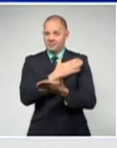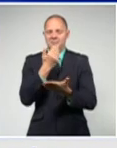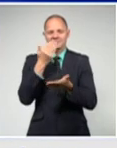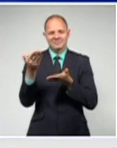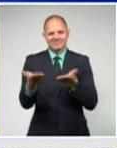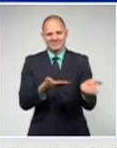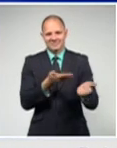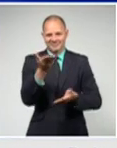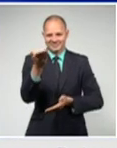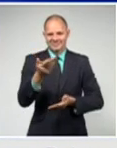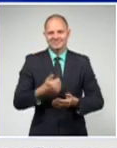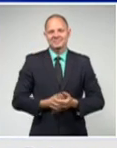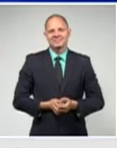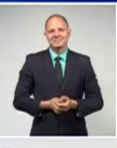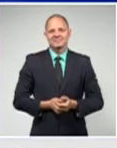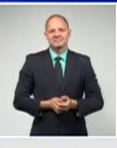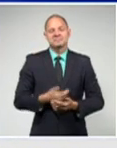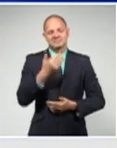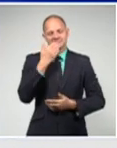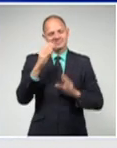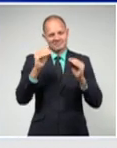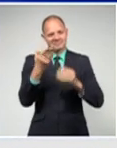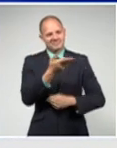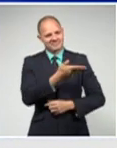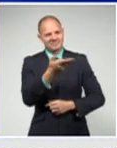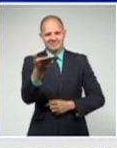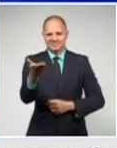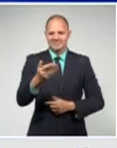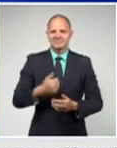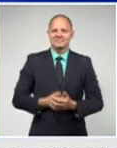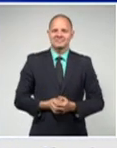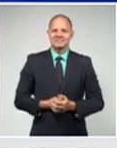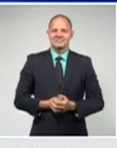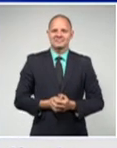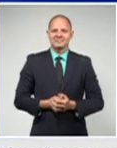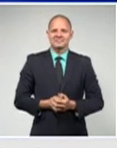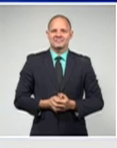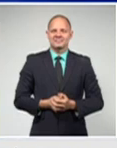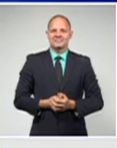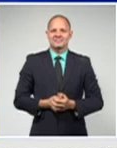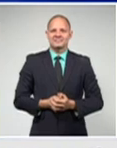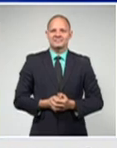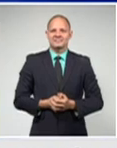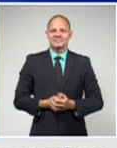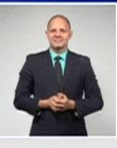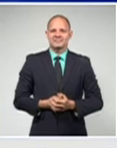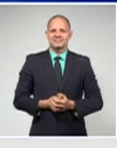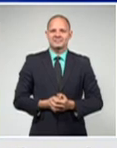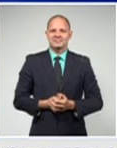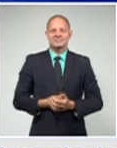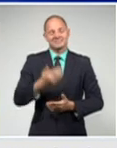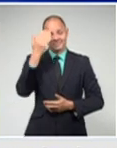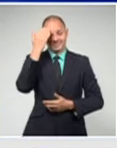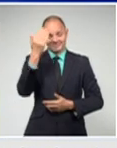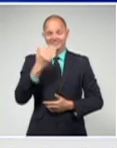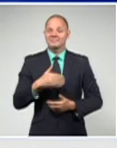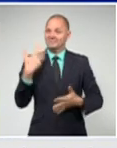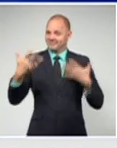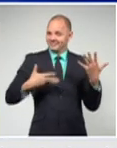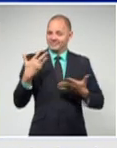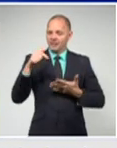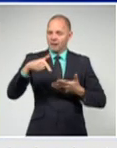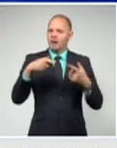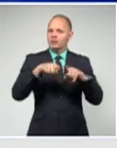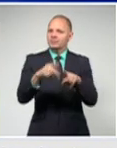Durán García. Buen día, Pepe, a ti, a todo el colectivo que nos acompaña. Me alegra saludarlo. También está con nosotros